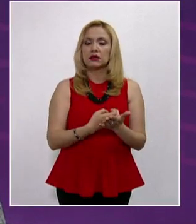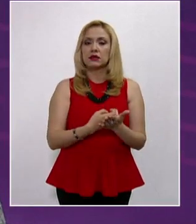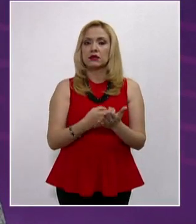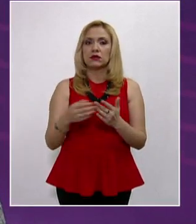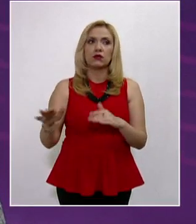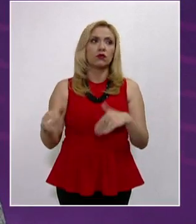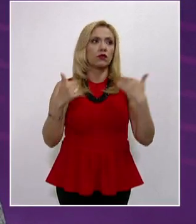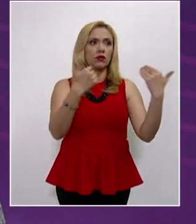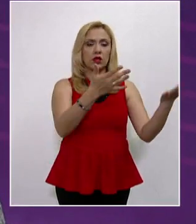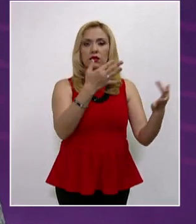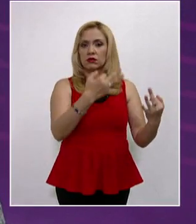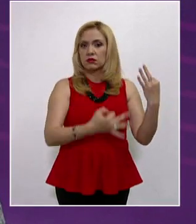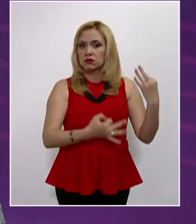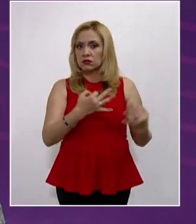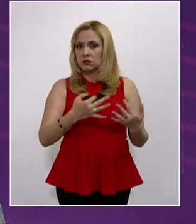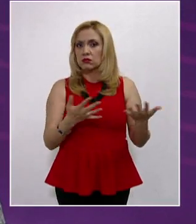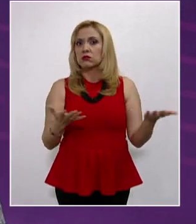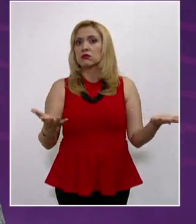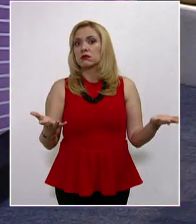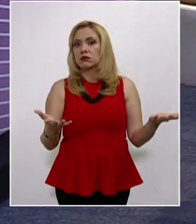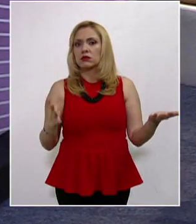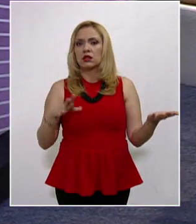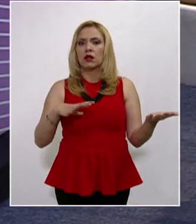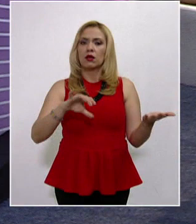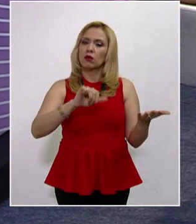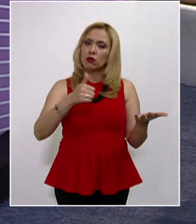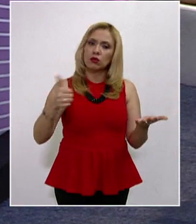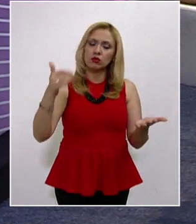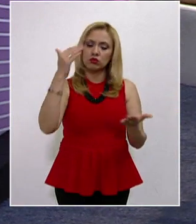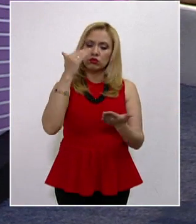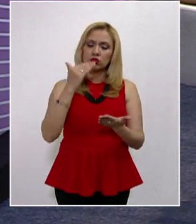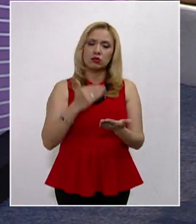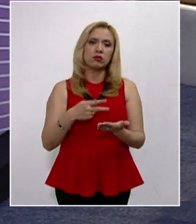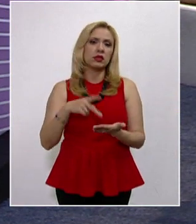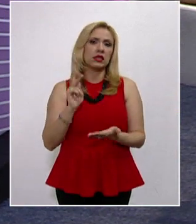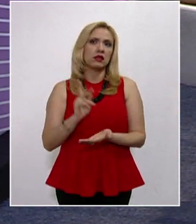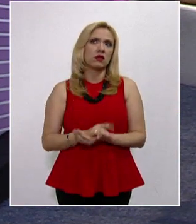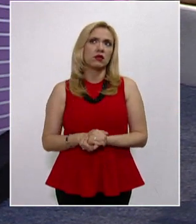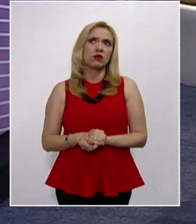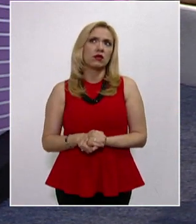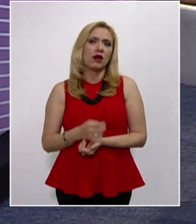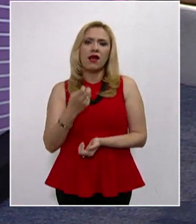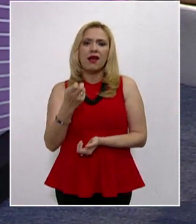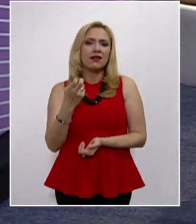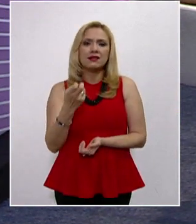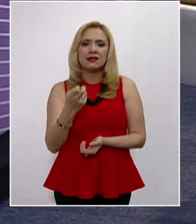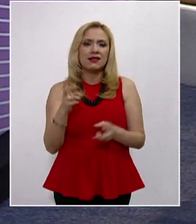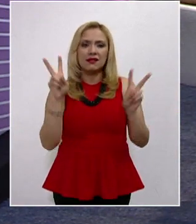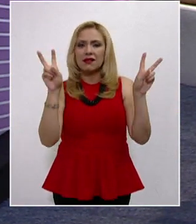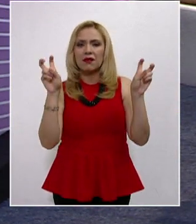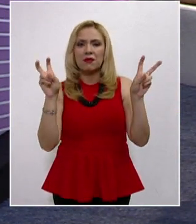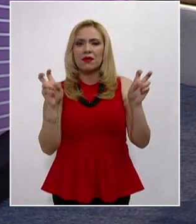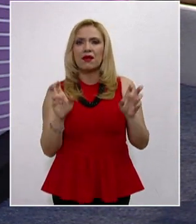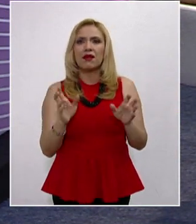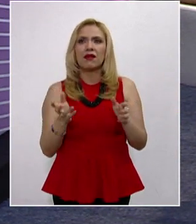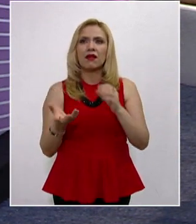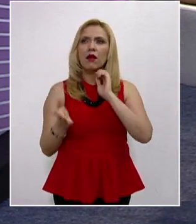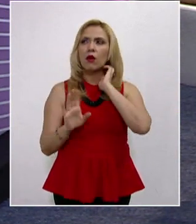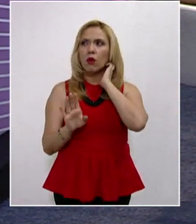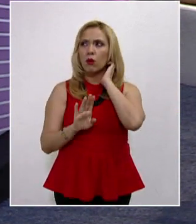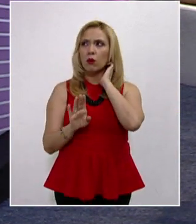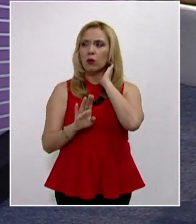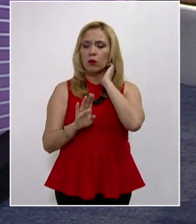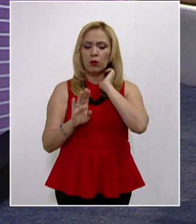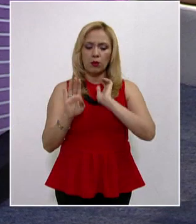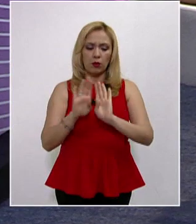fuero militar y si era debido. Hay otros casos que fueron así, pero es básicamente el tema de la rendición